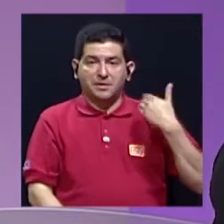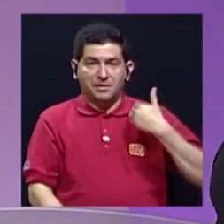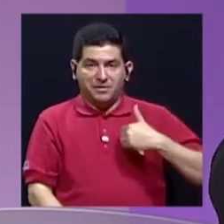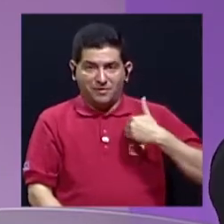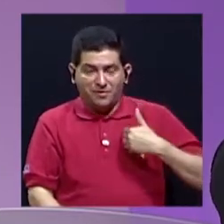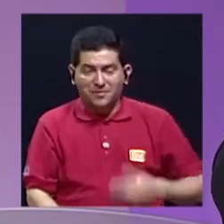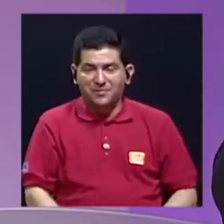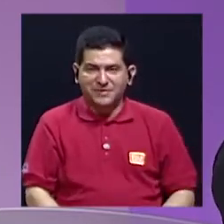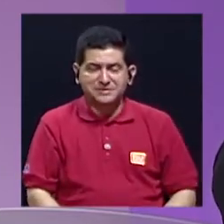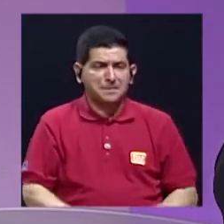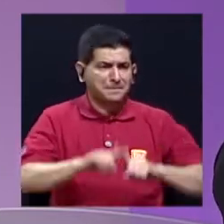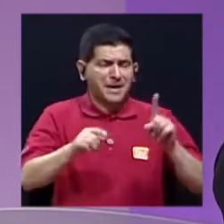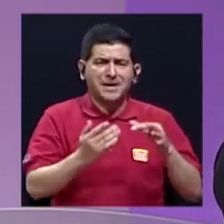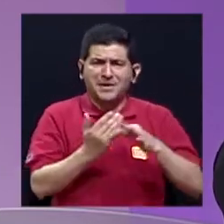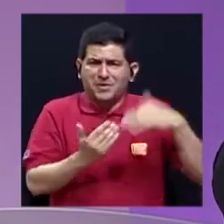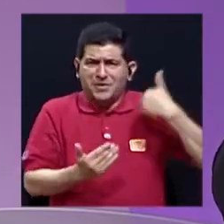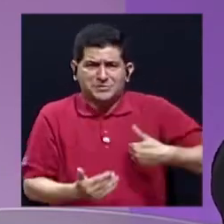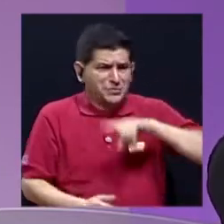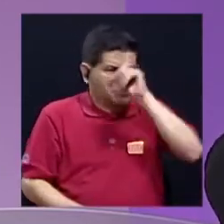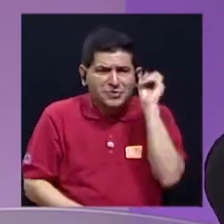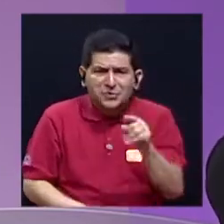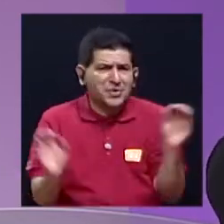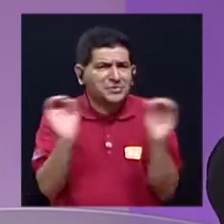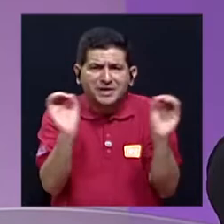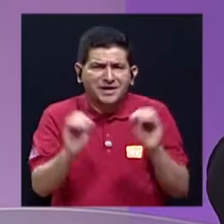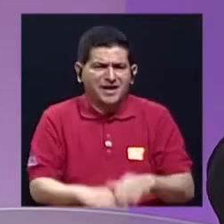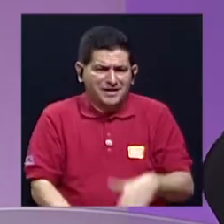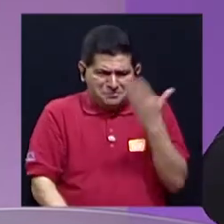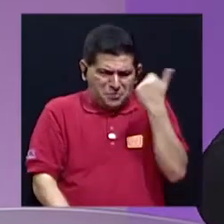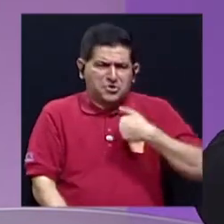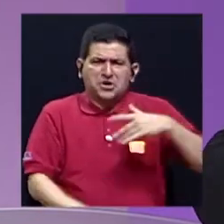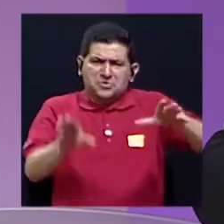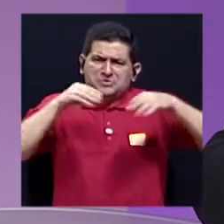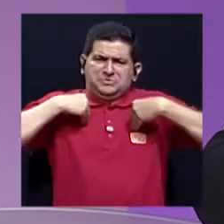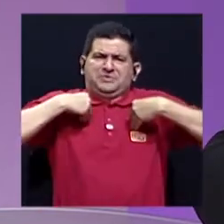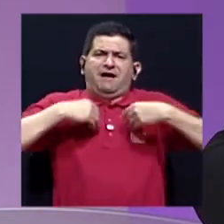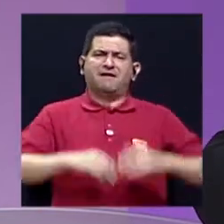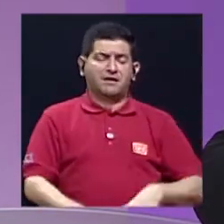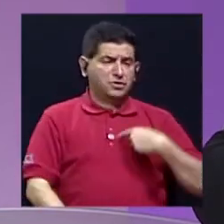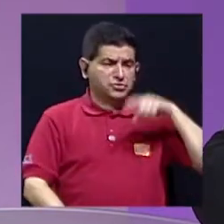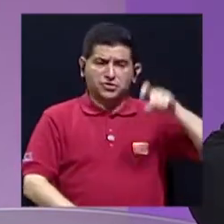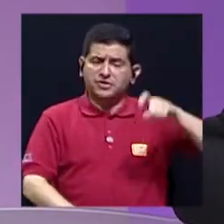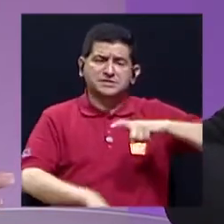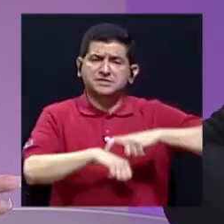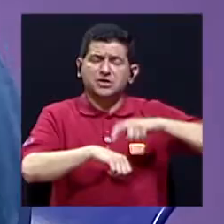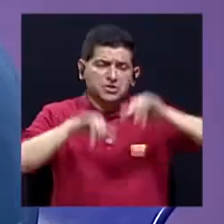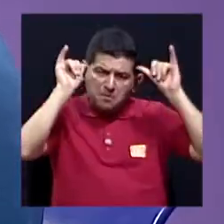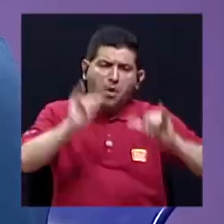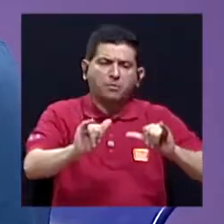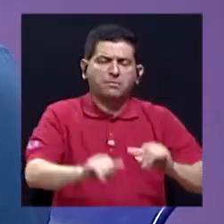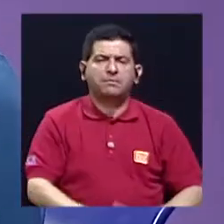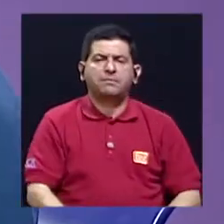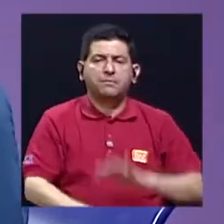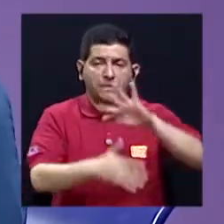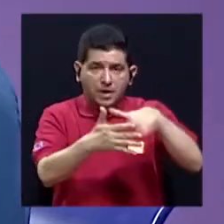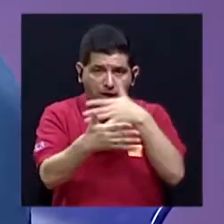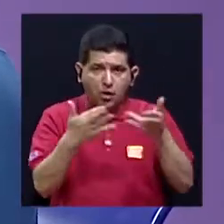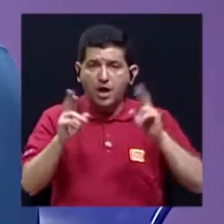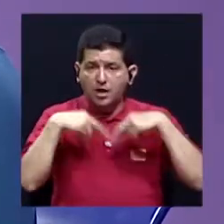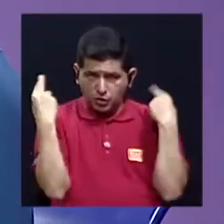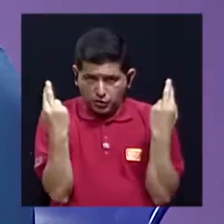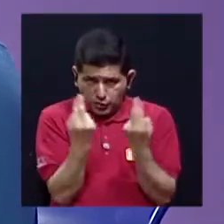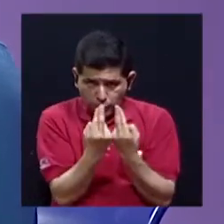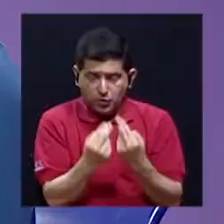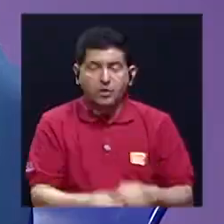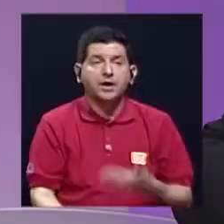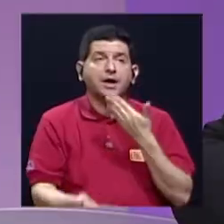día ahí metida, me va a venir a decir otro de afuera. Por Dios, o sea, no. Yo estoy ahí cuando tengo que estar. Sí, porque el horario sería las sesiones.